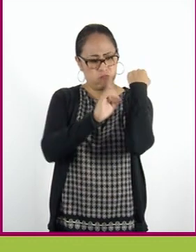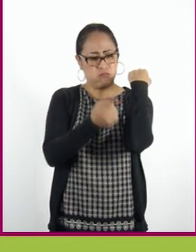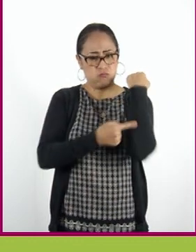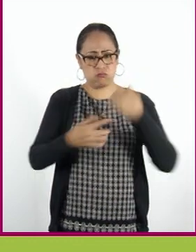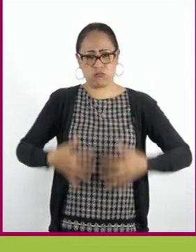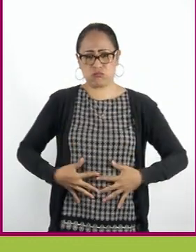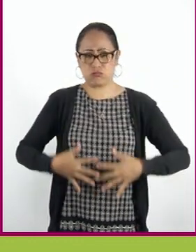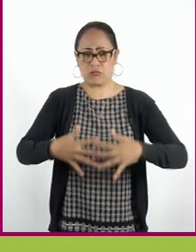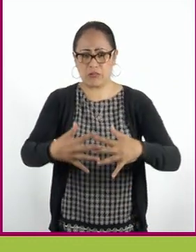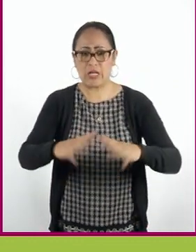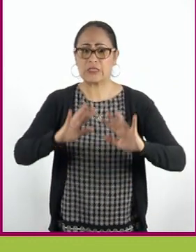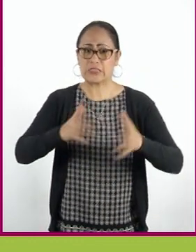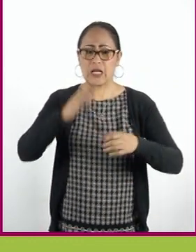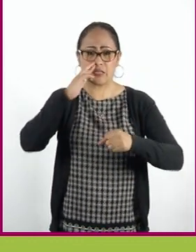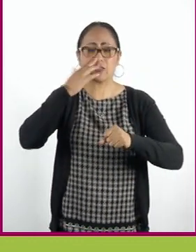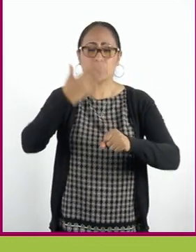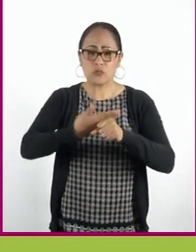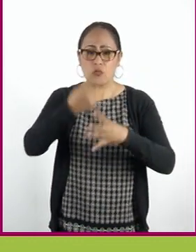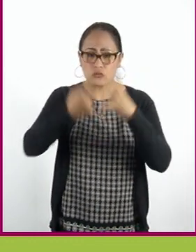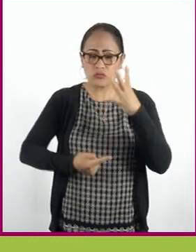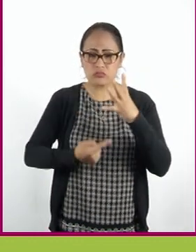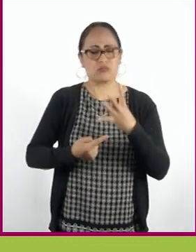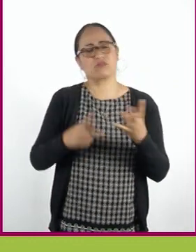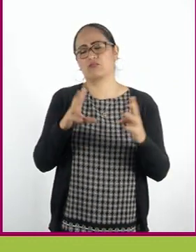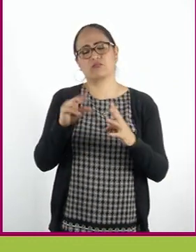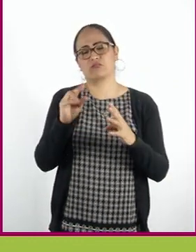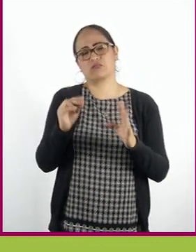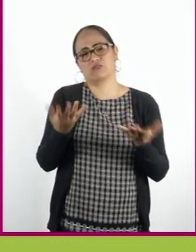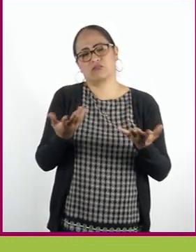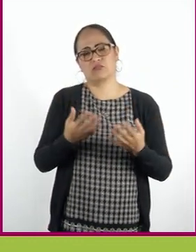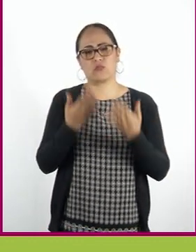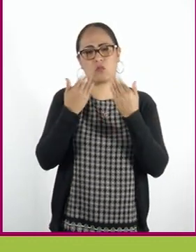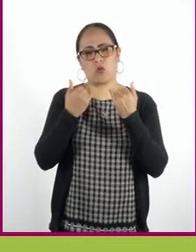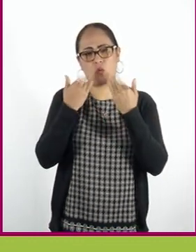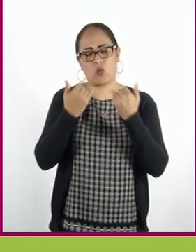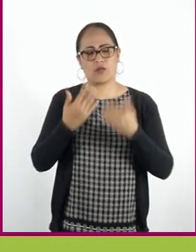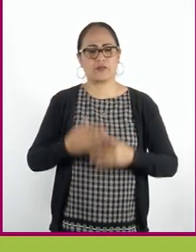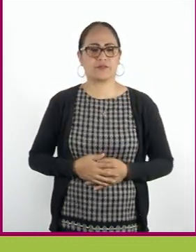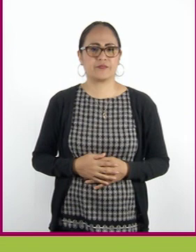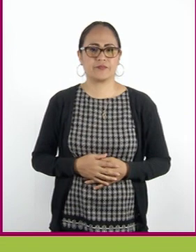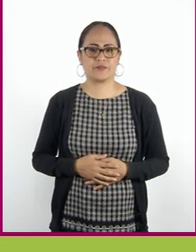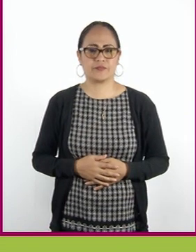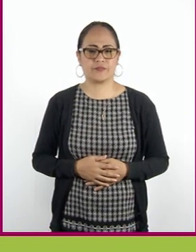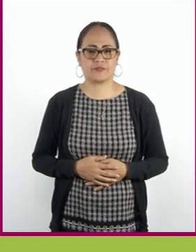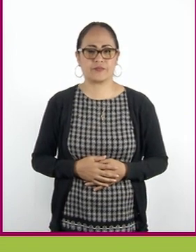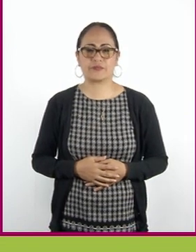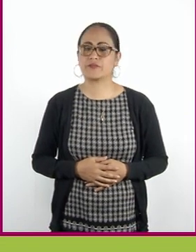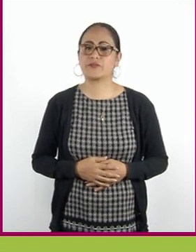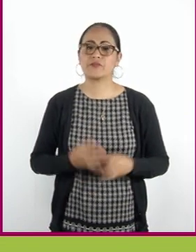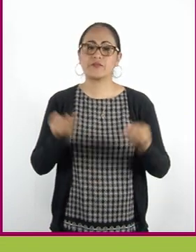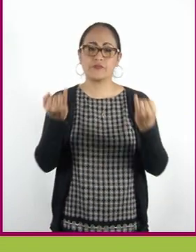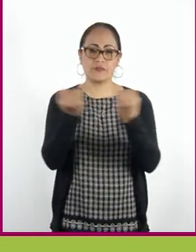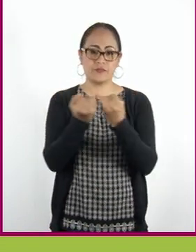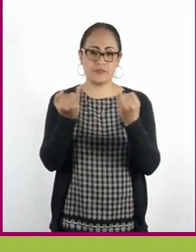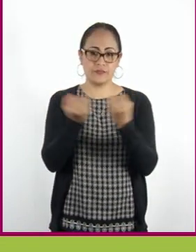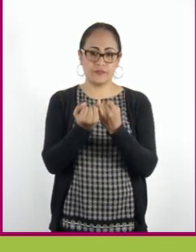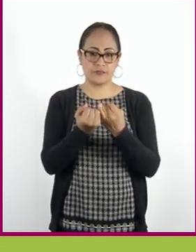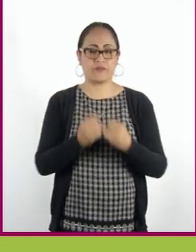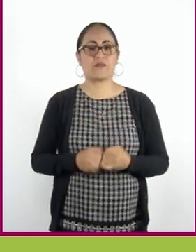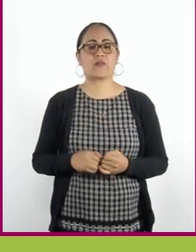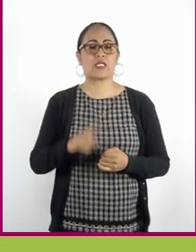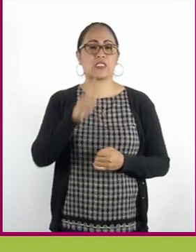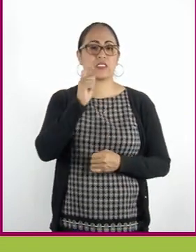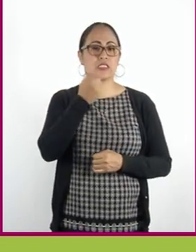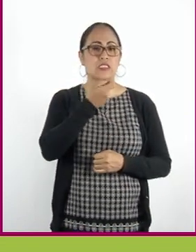desencadenan al tener relaciones sexuales y ocurra un embarazo. Además, no olviden que una